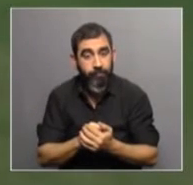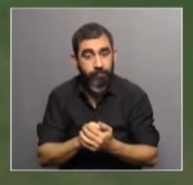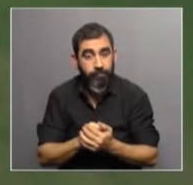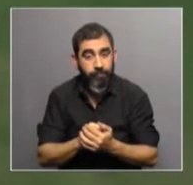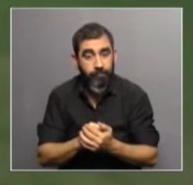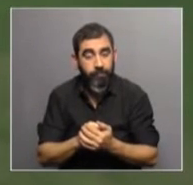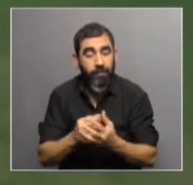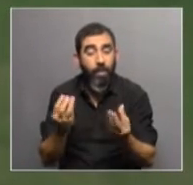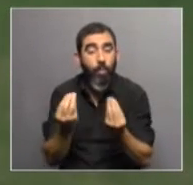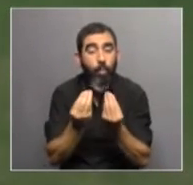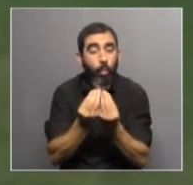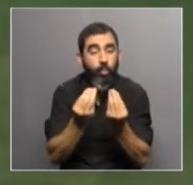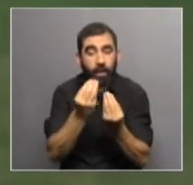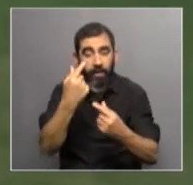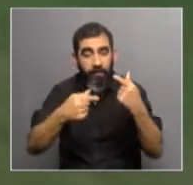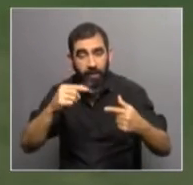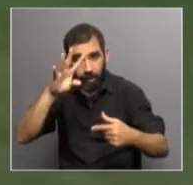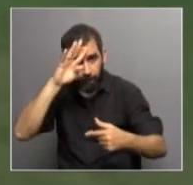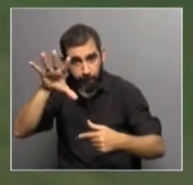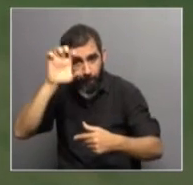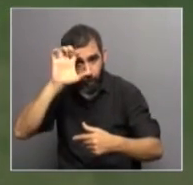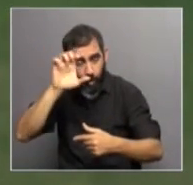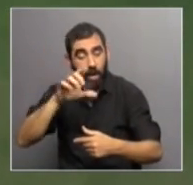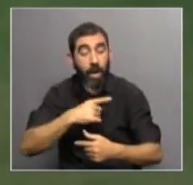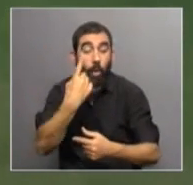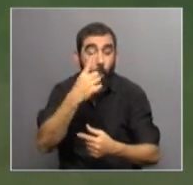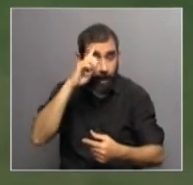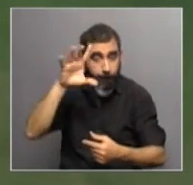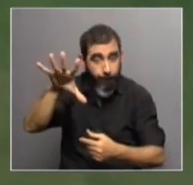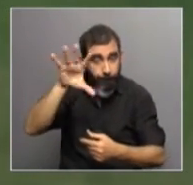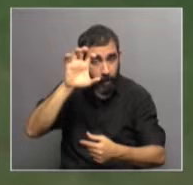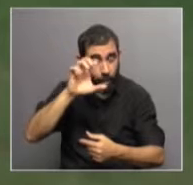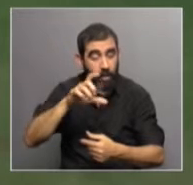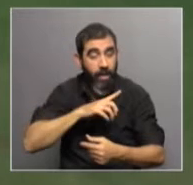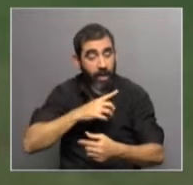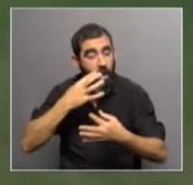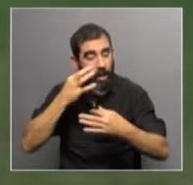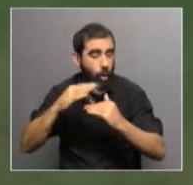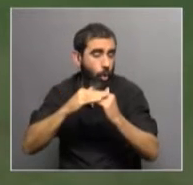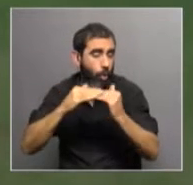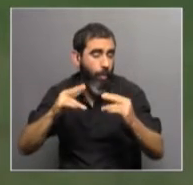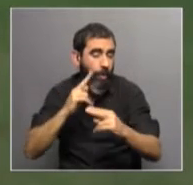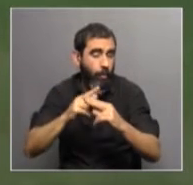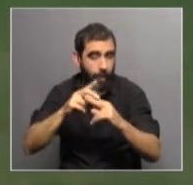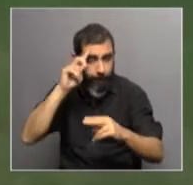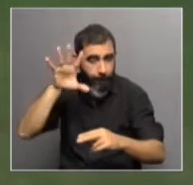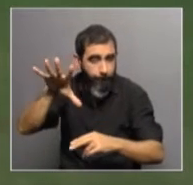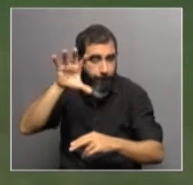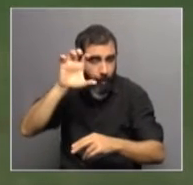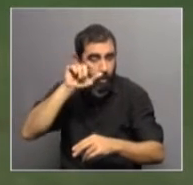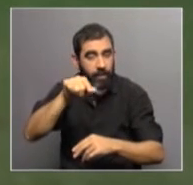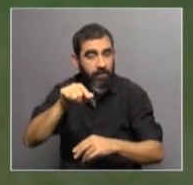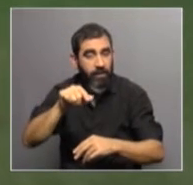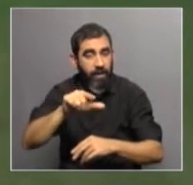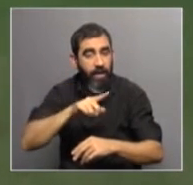de memorias. Tenemos una memoria que es la que normalmente la llamamos como memoria, que es la